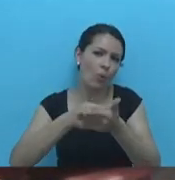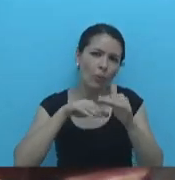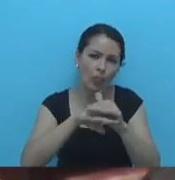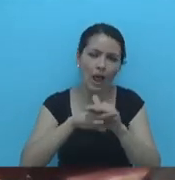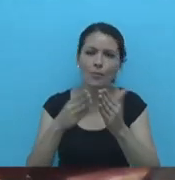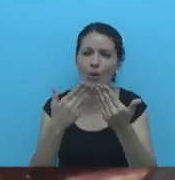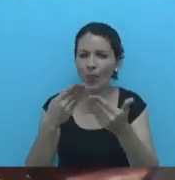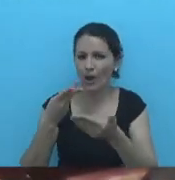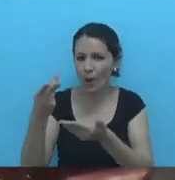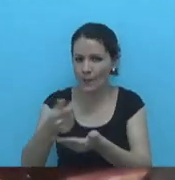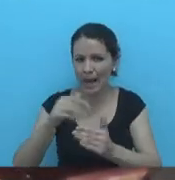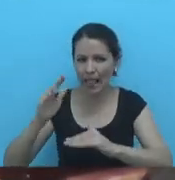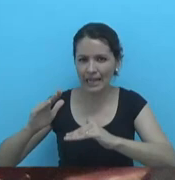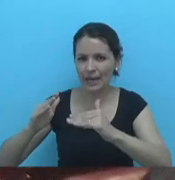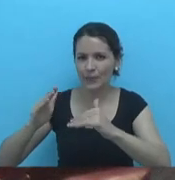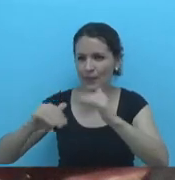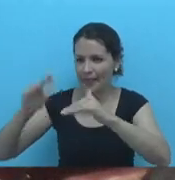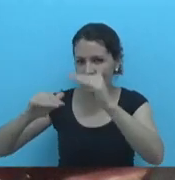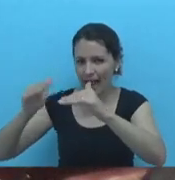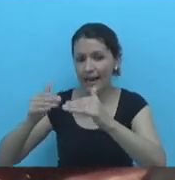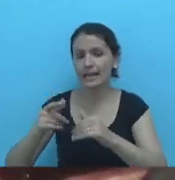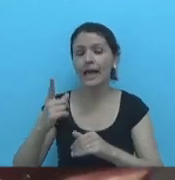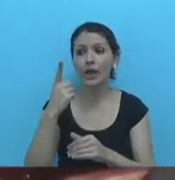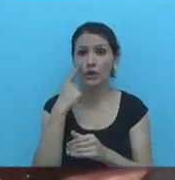comprar materiales y que la comuna que